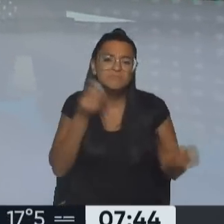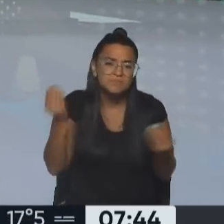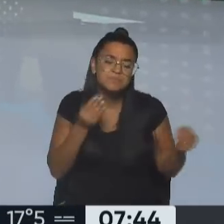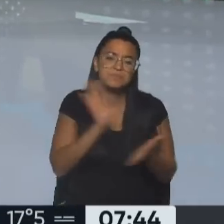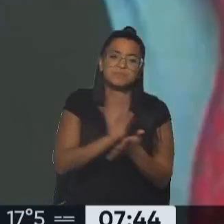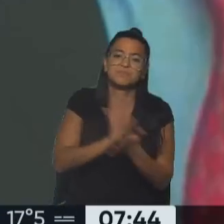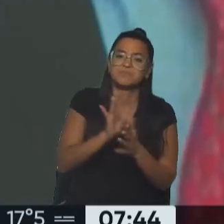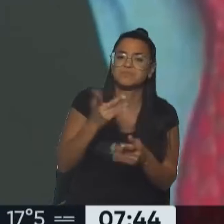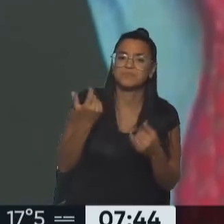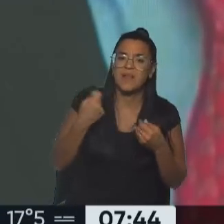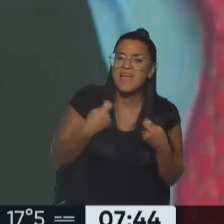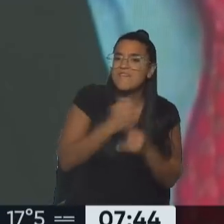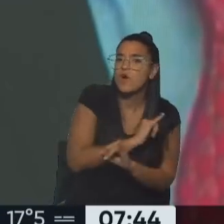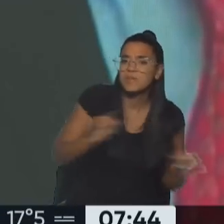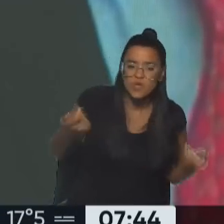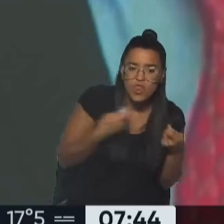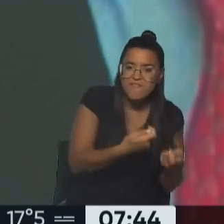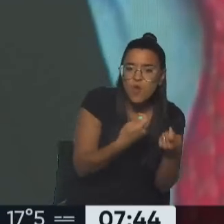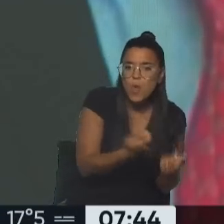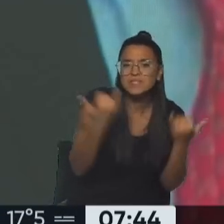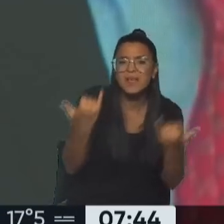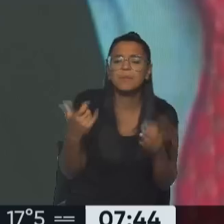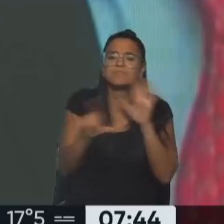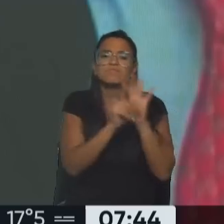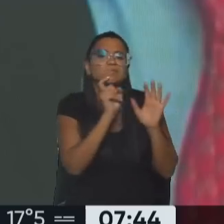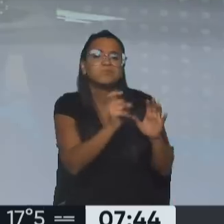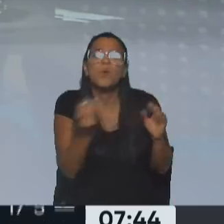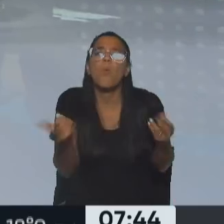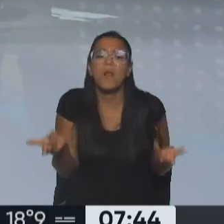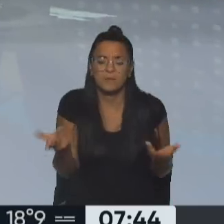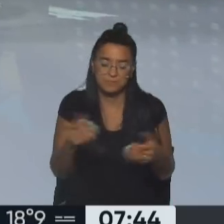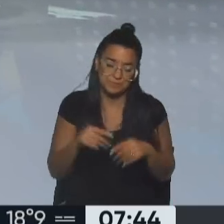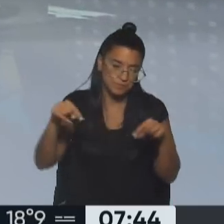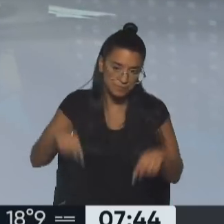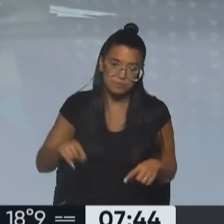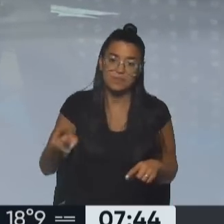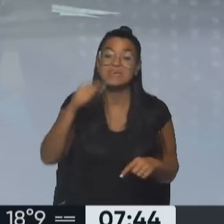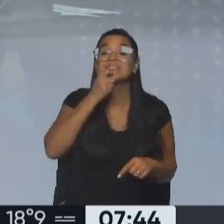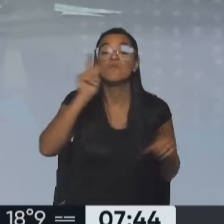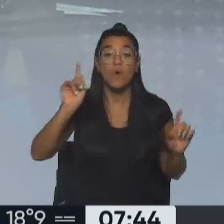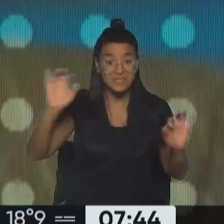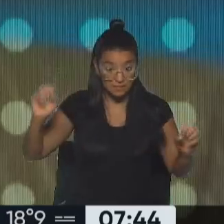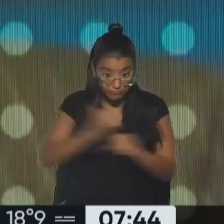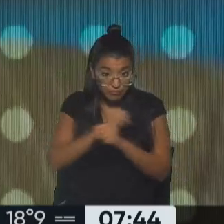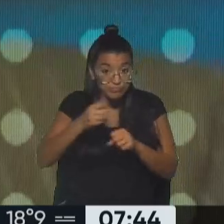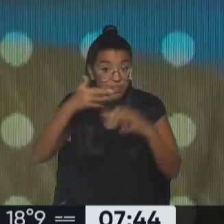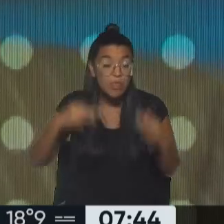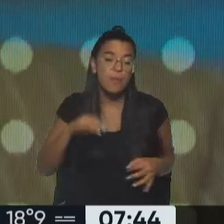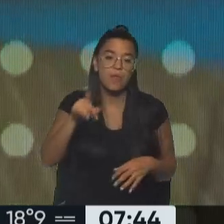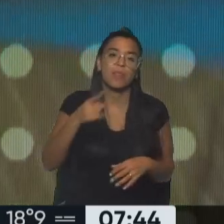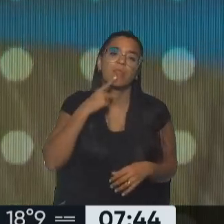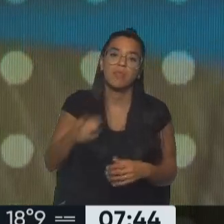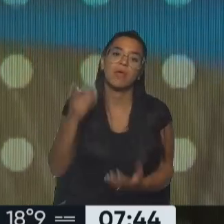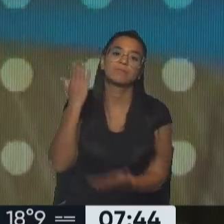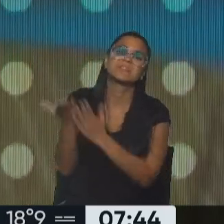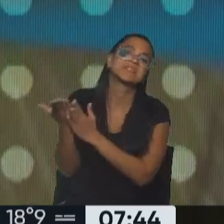tráfico de influencias? Digamos, ¿cuál sería el delito en función de la difusión de los chats? De movida, si esto fuera efectivamente cierto, es una causal de recusación